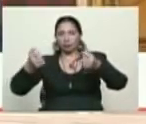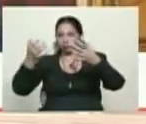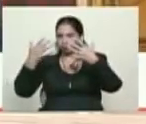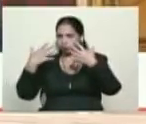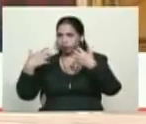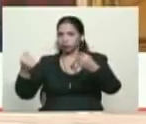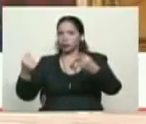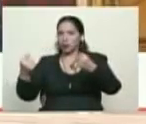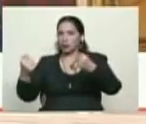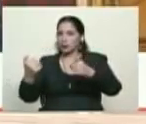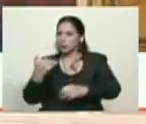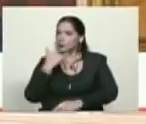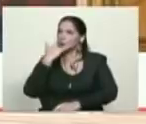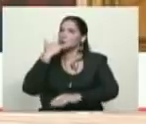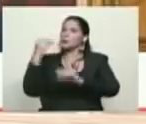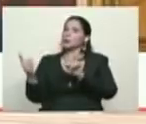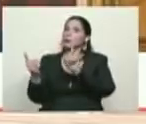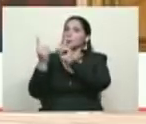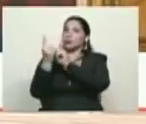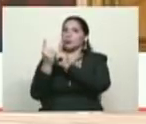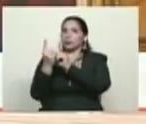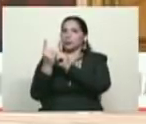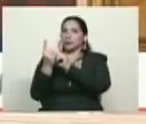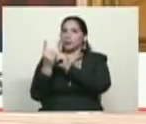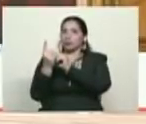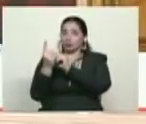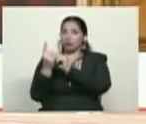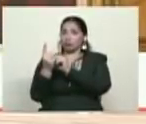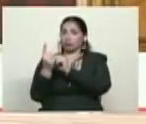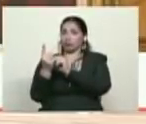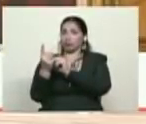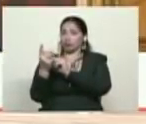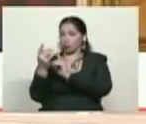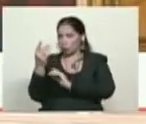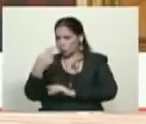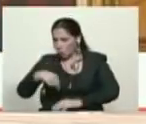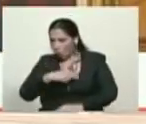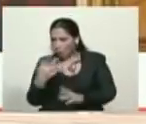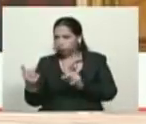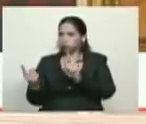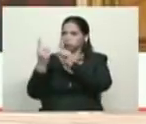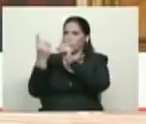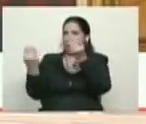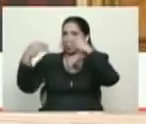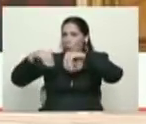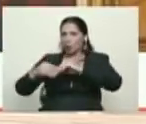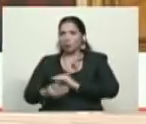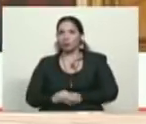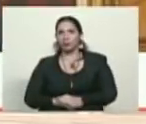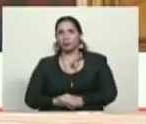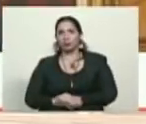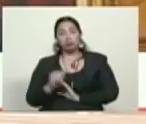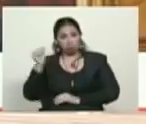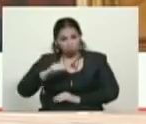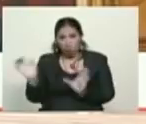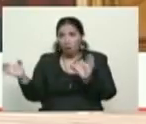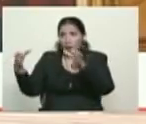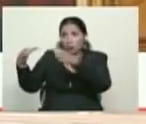el acercamiento, para entendernos, ¿ves? Para acercarnos, para acuerdo. Y así se